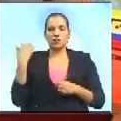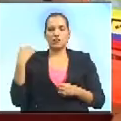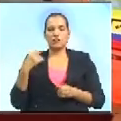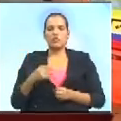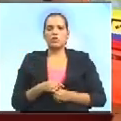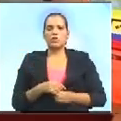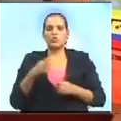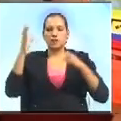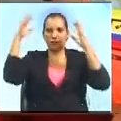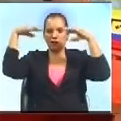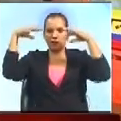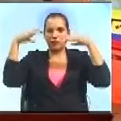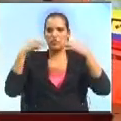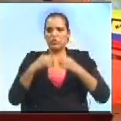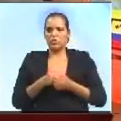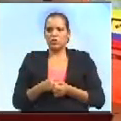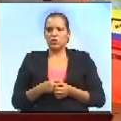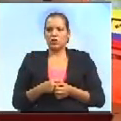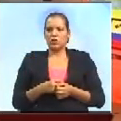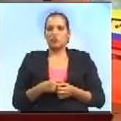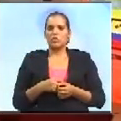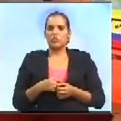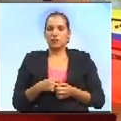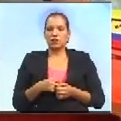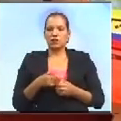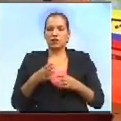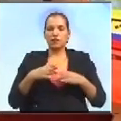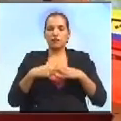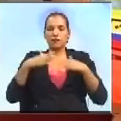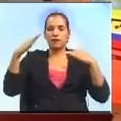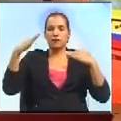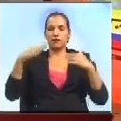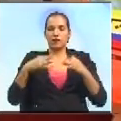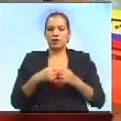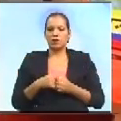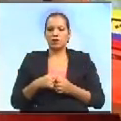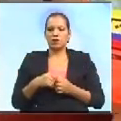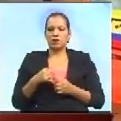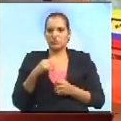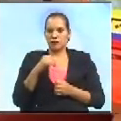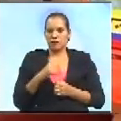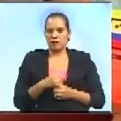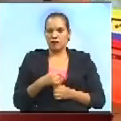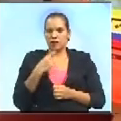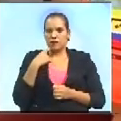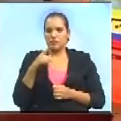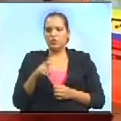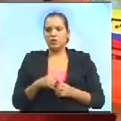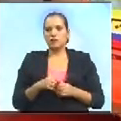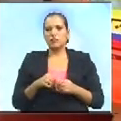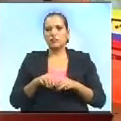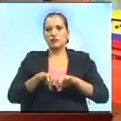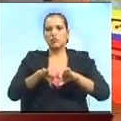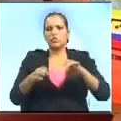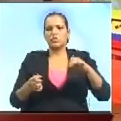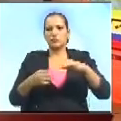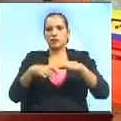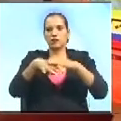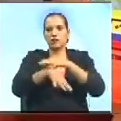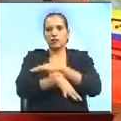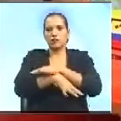fenómeno que tuvimos del Niño, que fue el de mayor intensidad, que por ejemplo ruptura de oleoductos, en